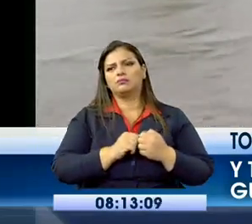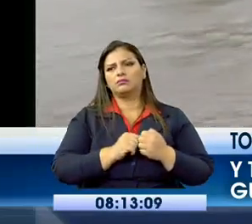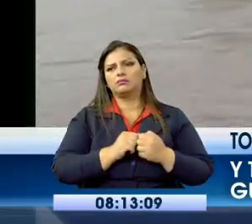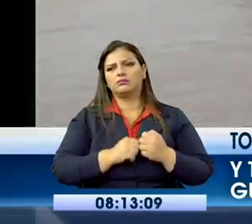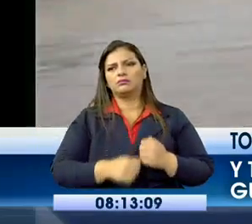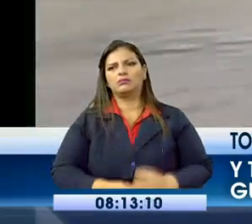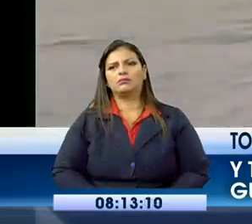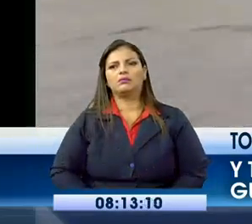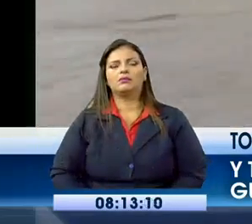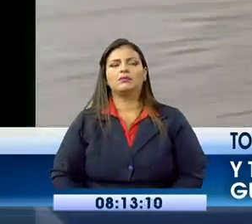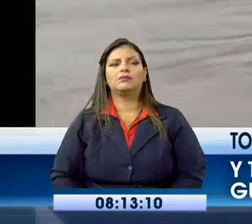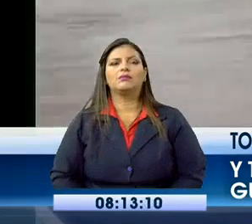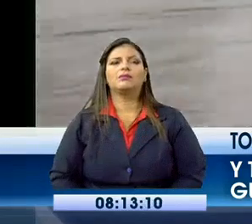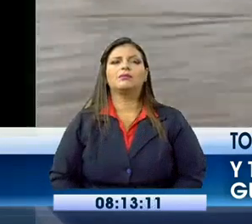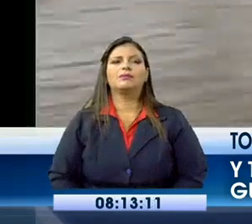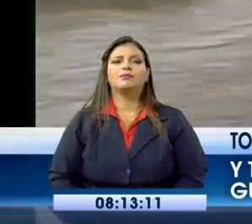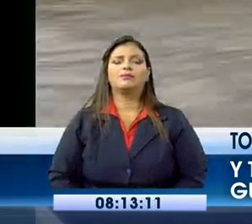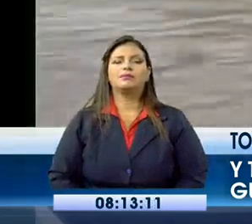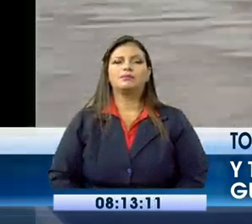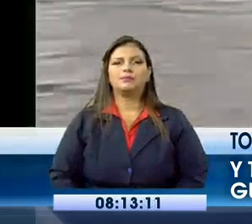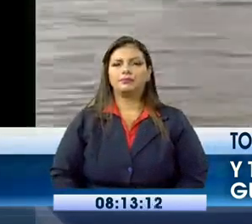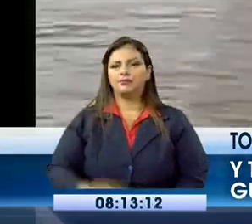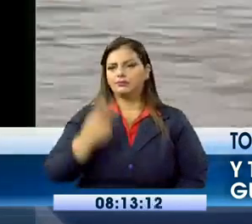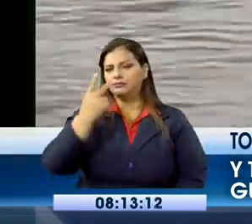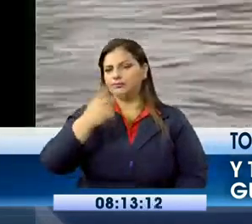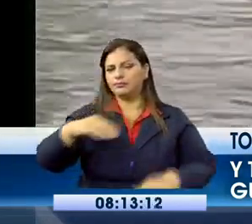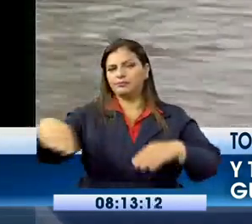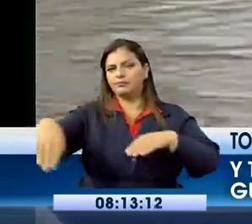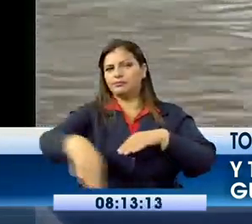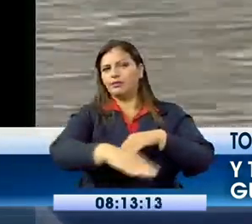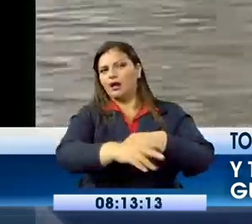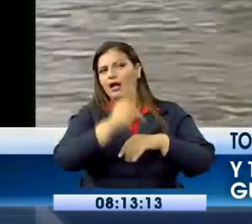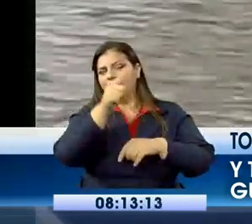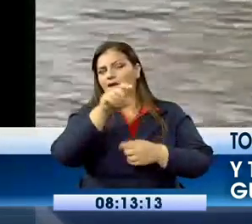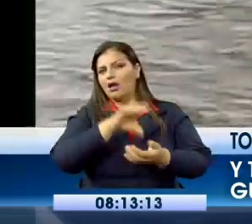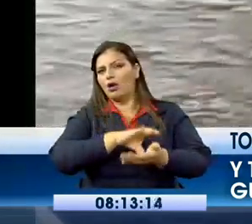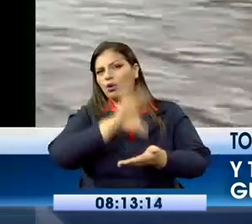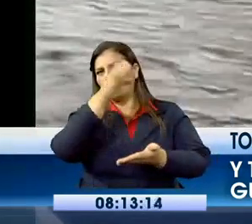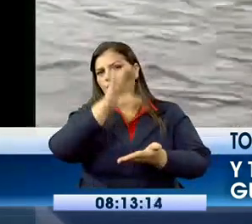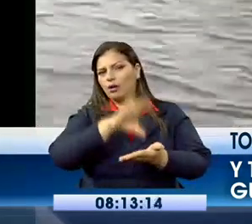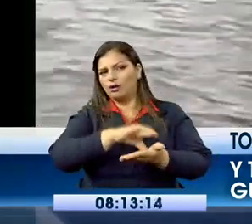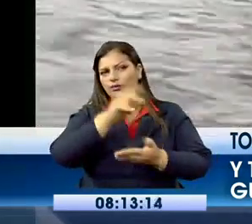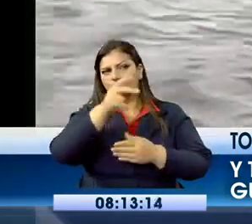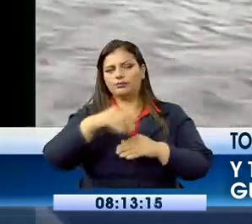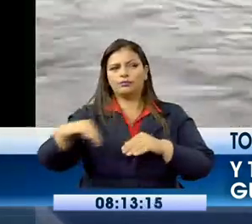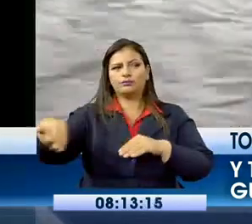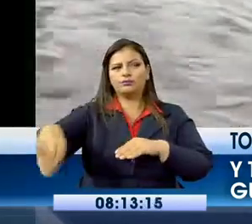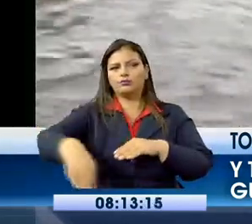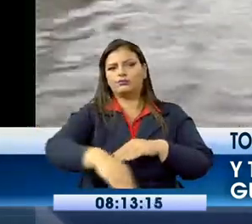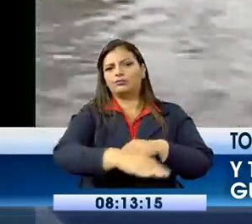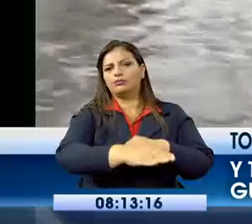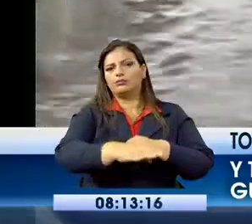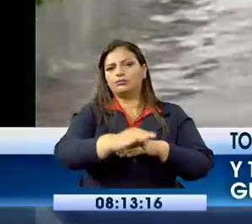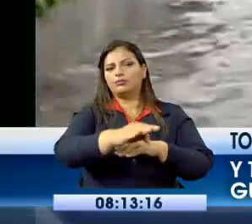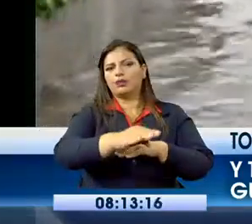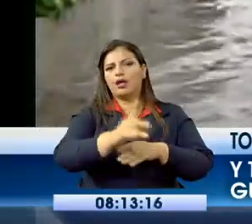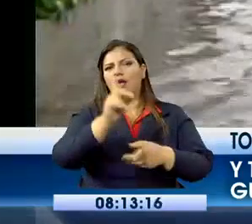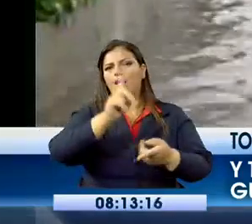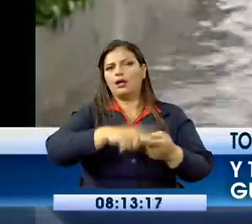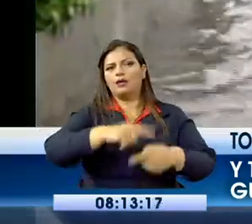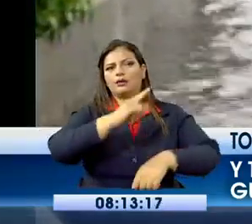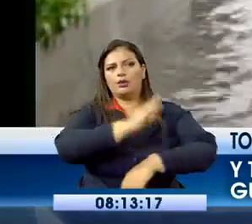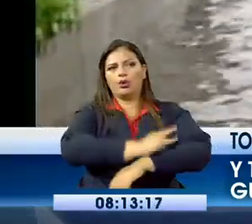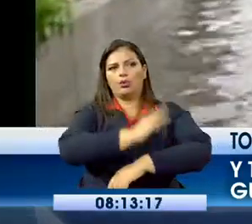de Urdesa hacia el intercambiador, hacia un plantel educativo que queda más adelante, aquí es donde está el sector que está bastante